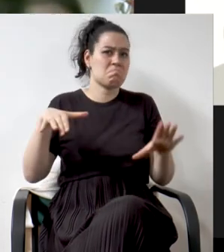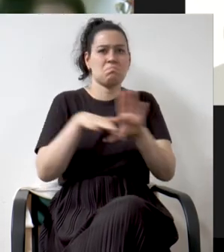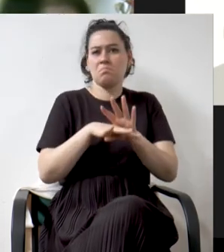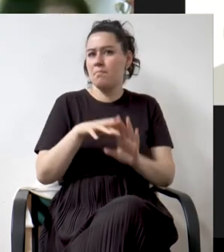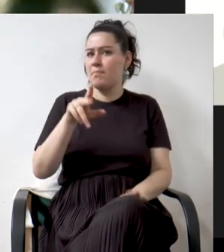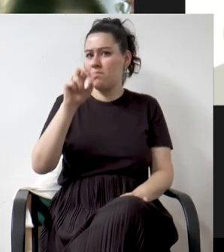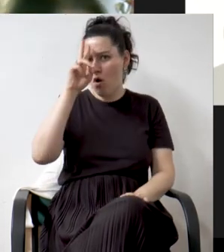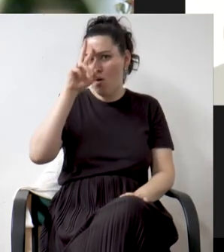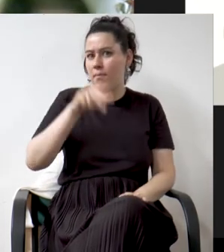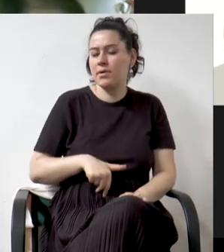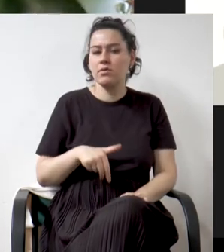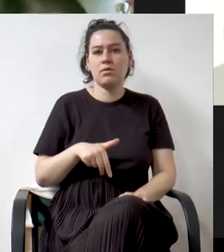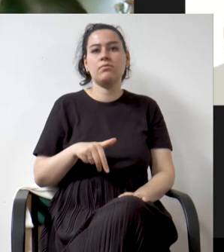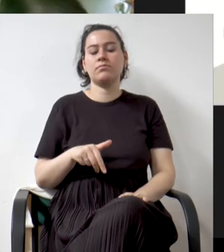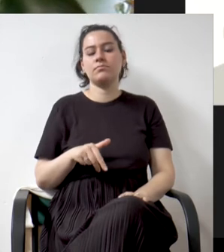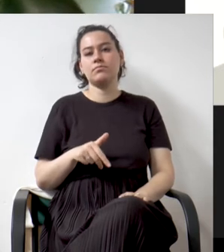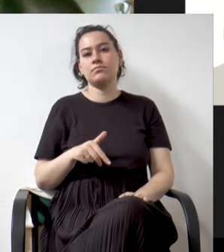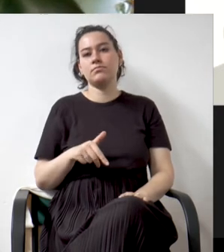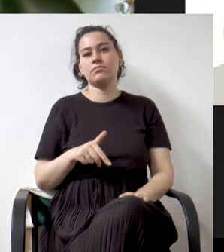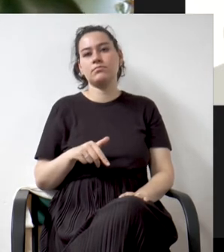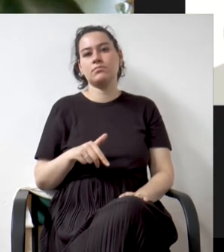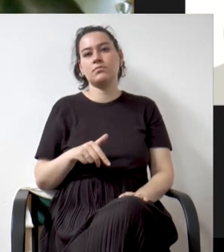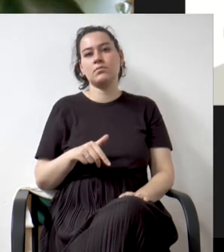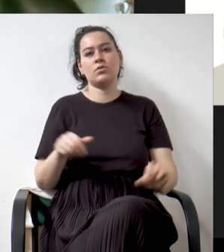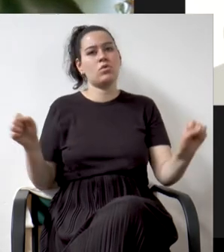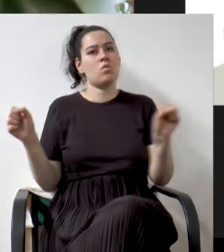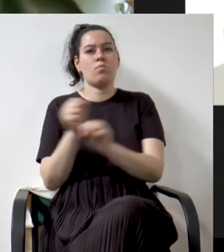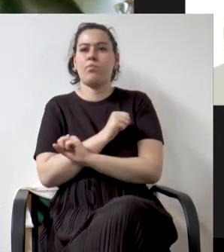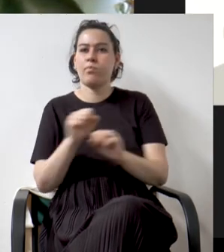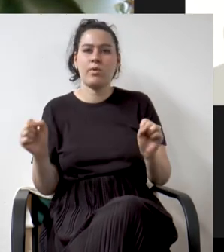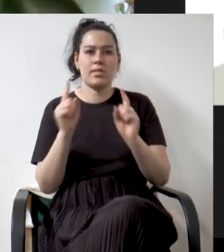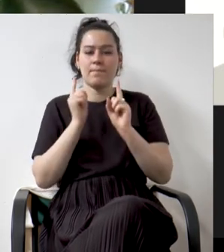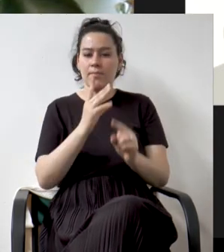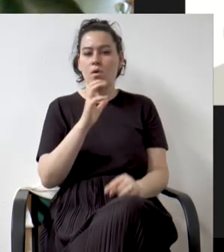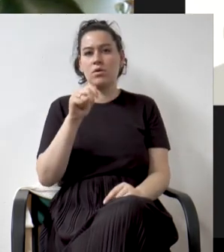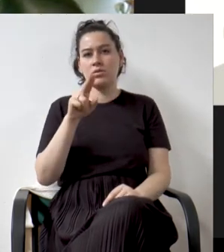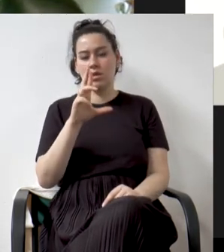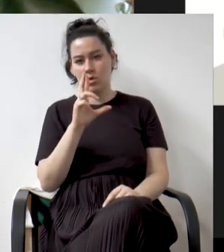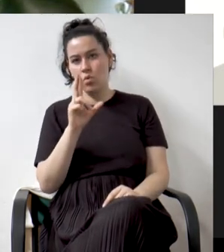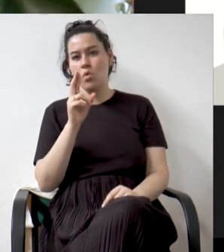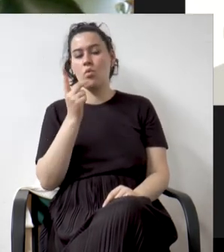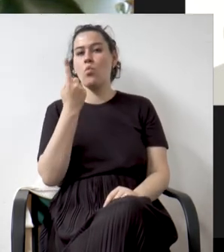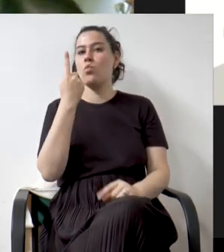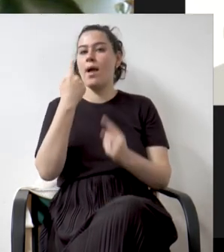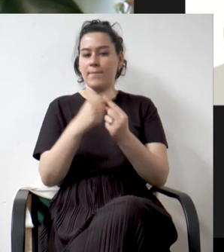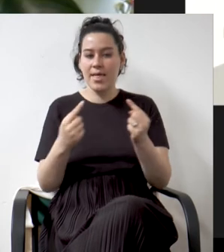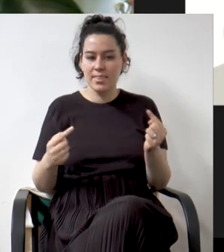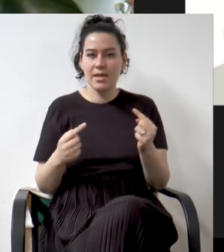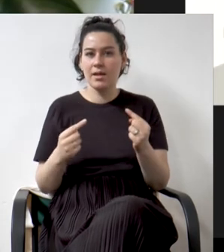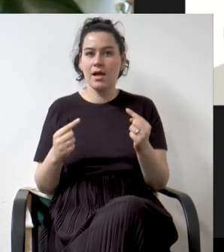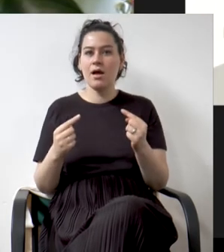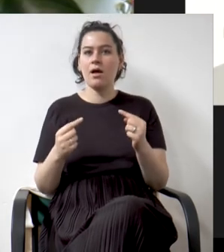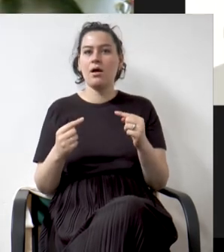me tocó ser consejero acá en el litoral, que es inconcebible que exista en el mismo CENUR una disciplina, una materia que